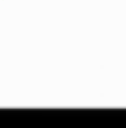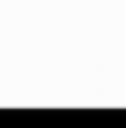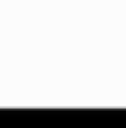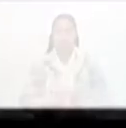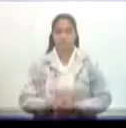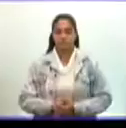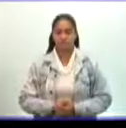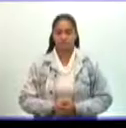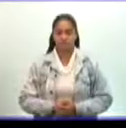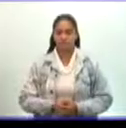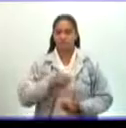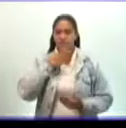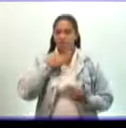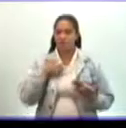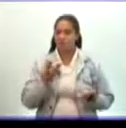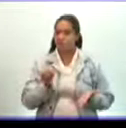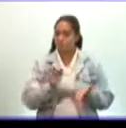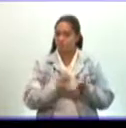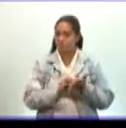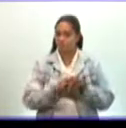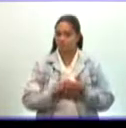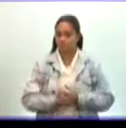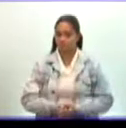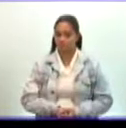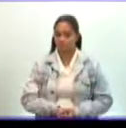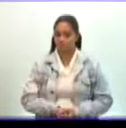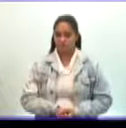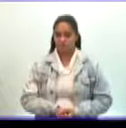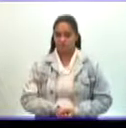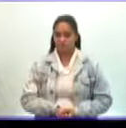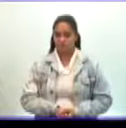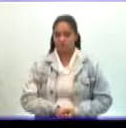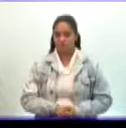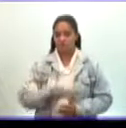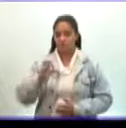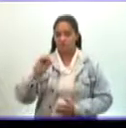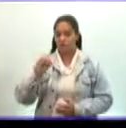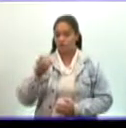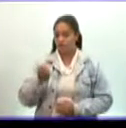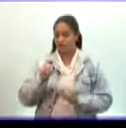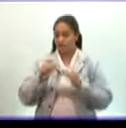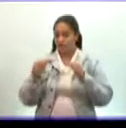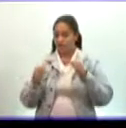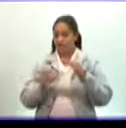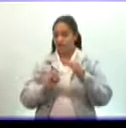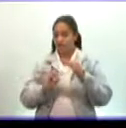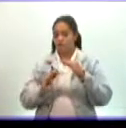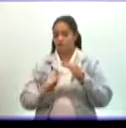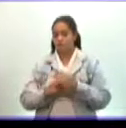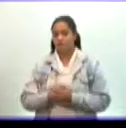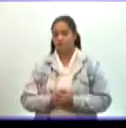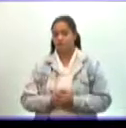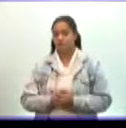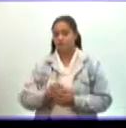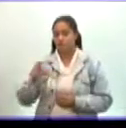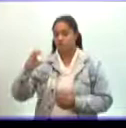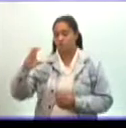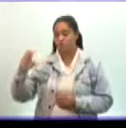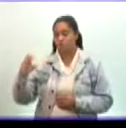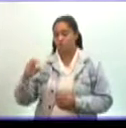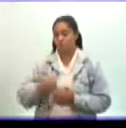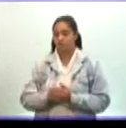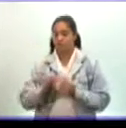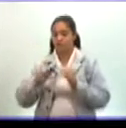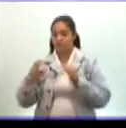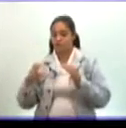¿Cómo nos quedaría la proporción? Nos quedaría OA es a OB como OC es a OD por